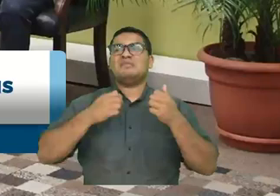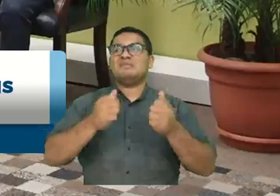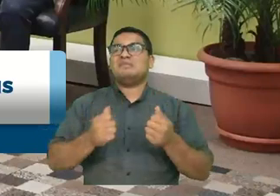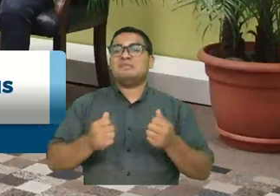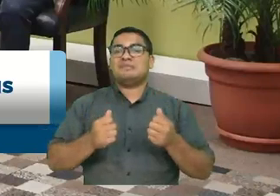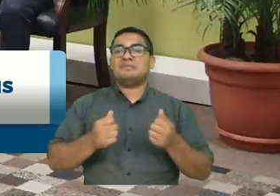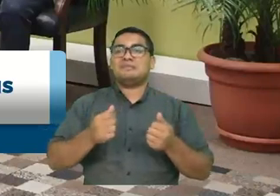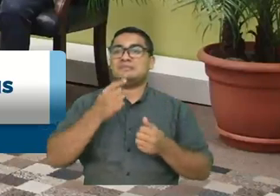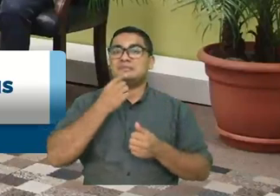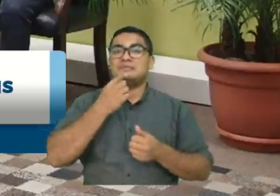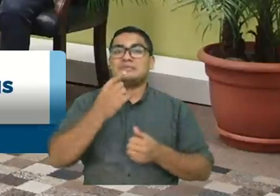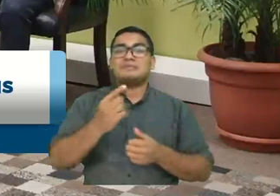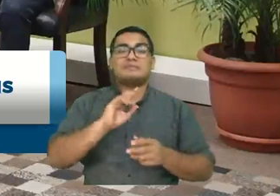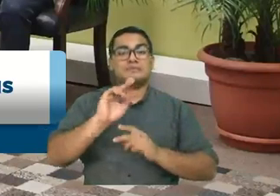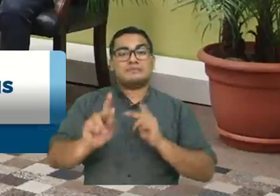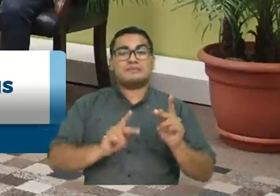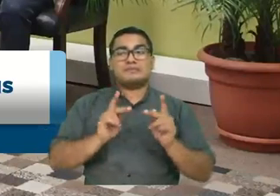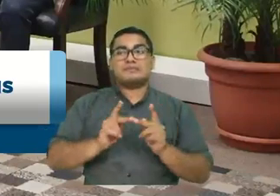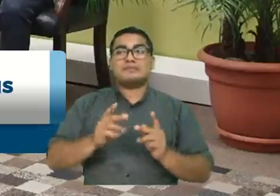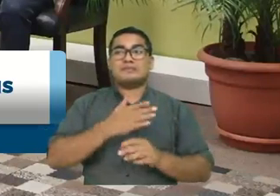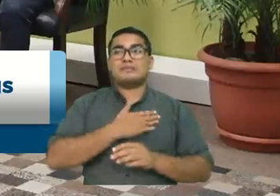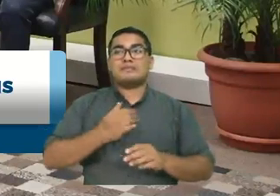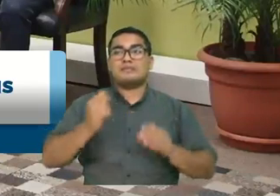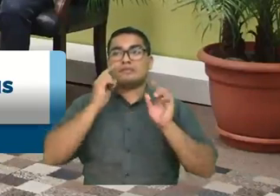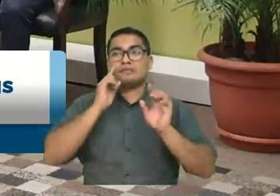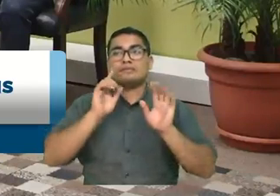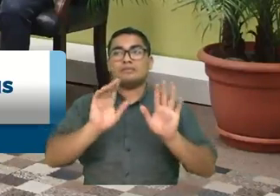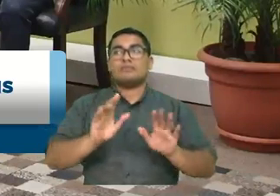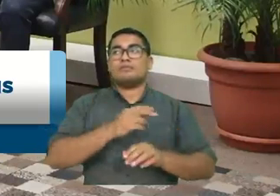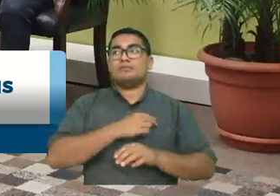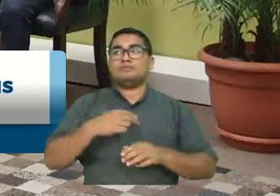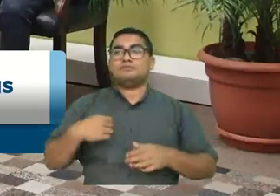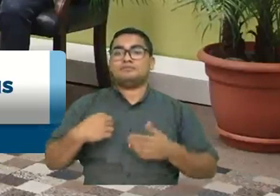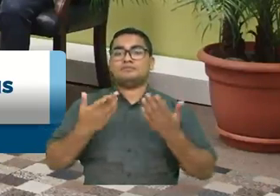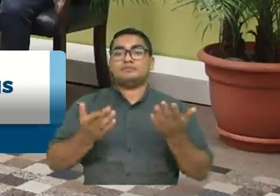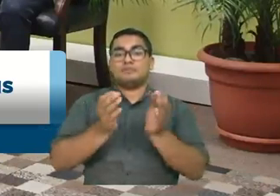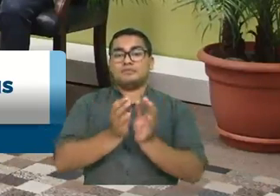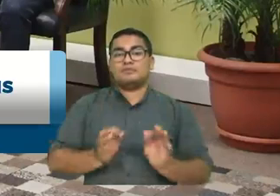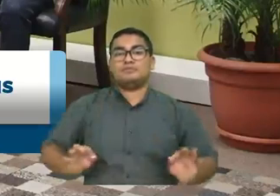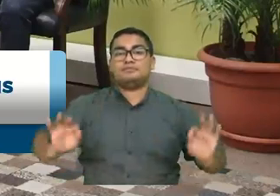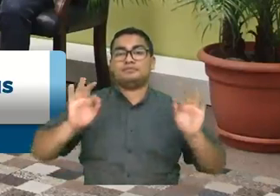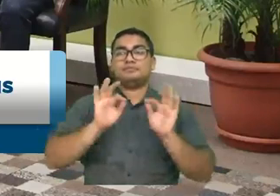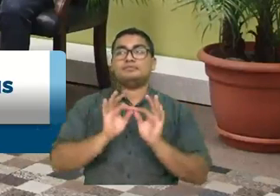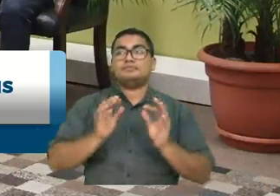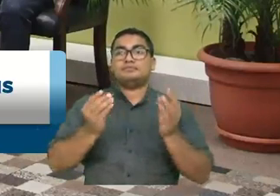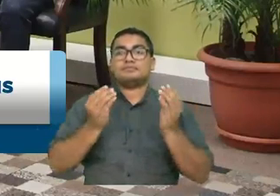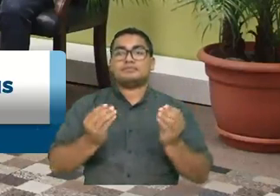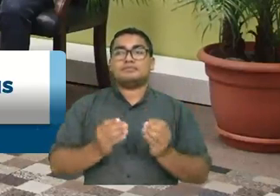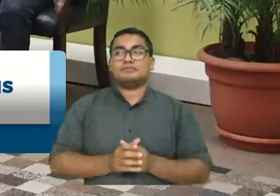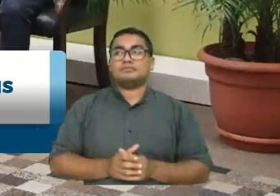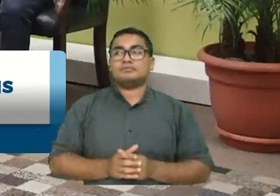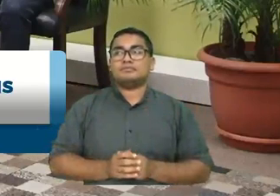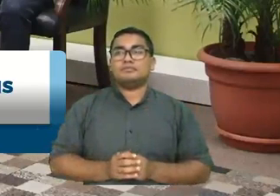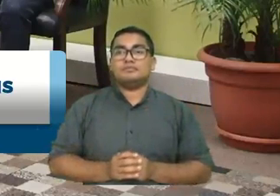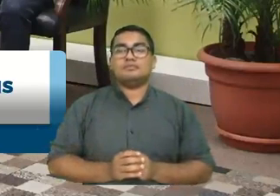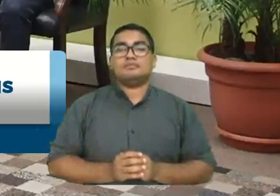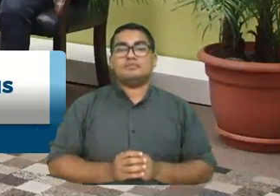ido cada vez perfeccionando más este tipo de acciones que son muy importantes, ¿verdad?